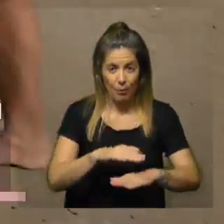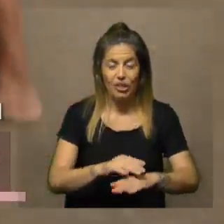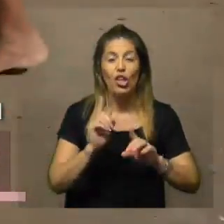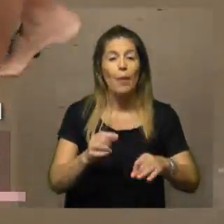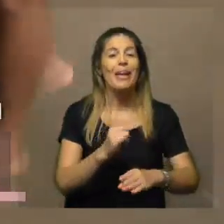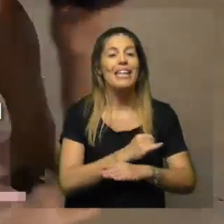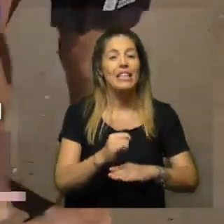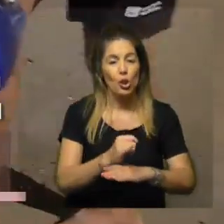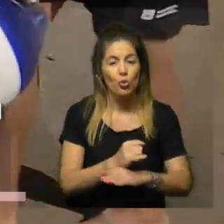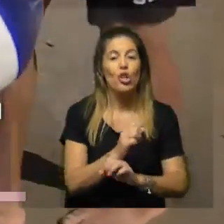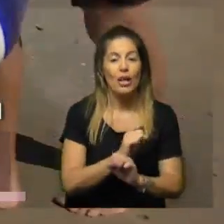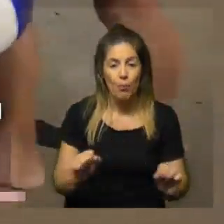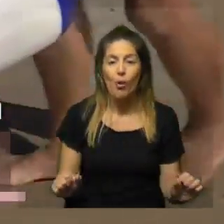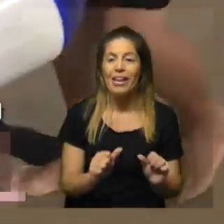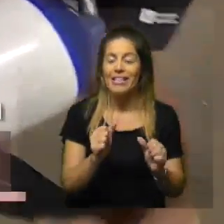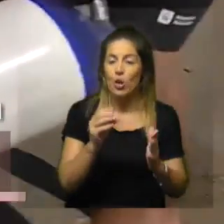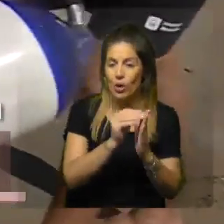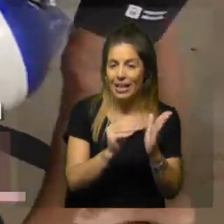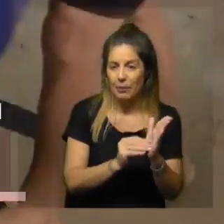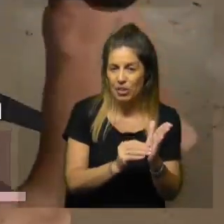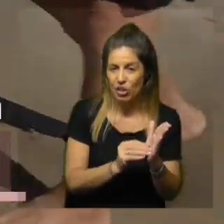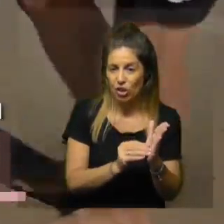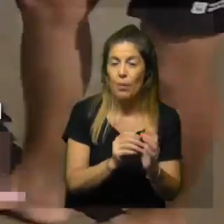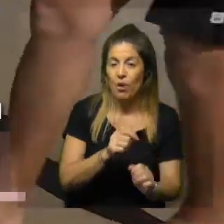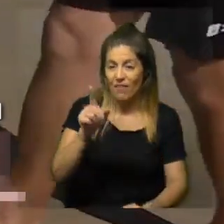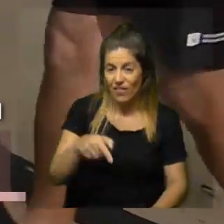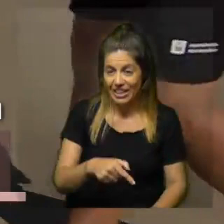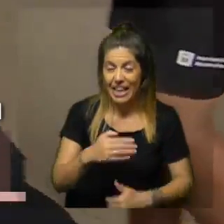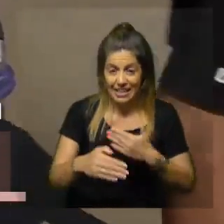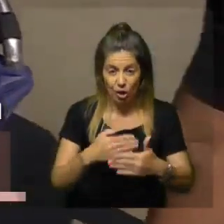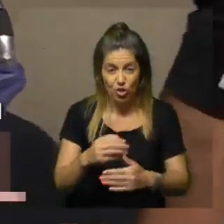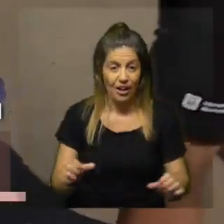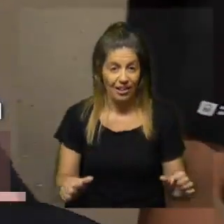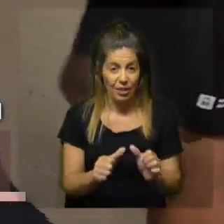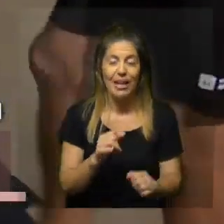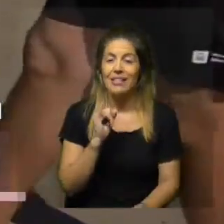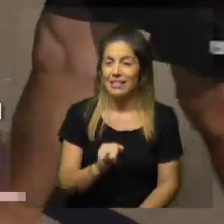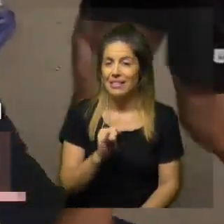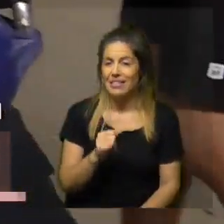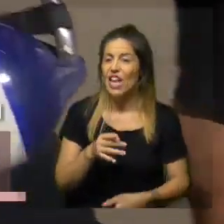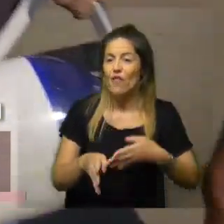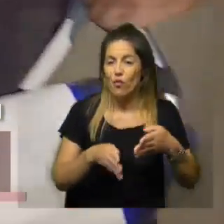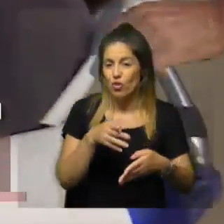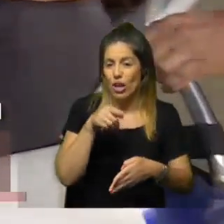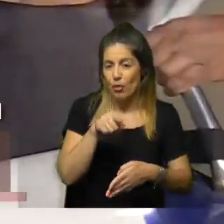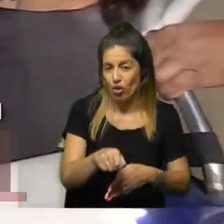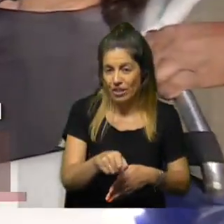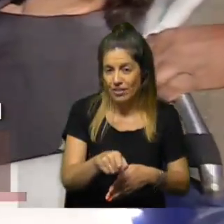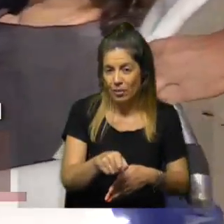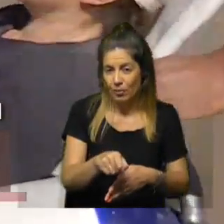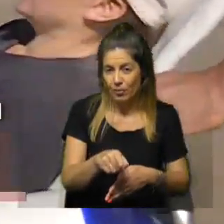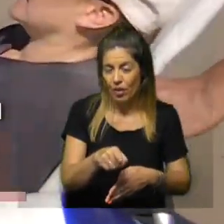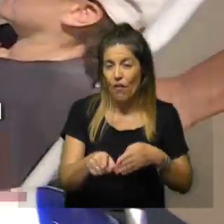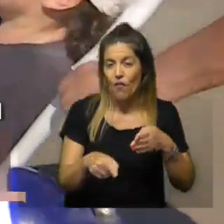instituciones que también pueden realizar una inscripción en particular y pueden venir a desarrollar la actividad, ¿verdad? Sí, claro, funcionamos